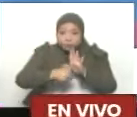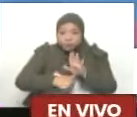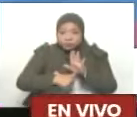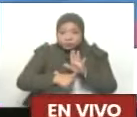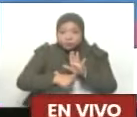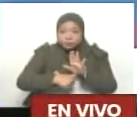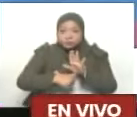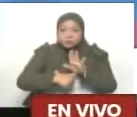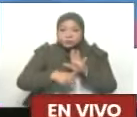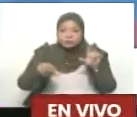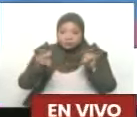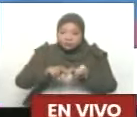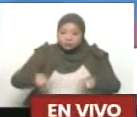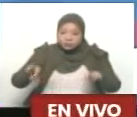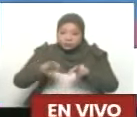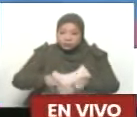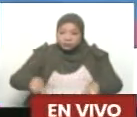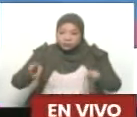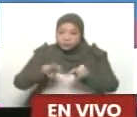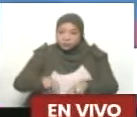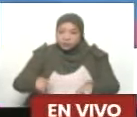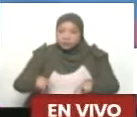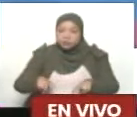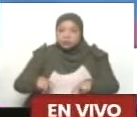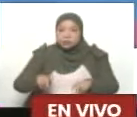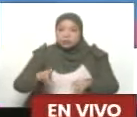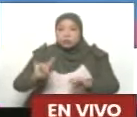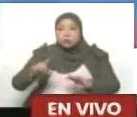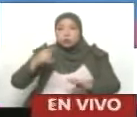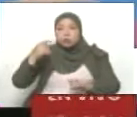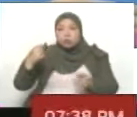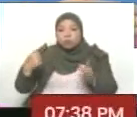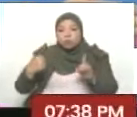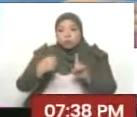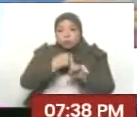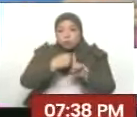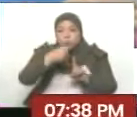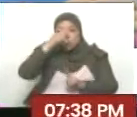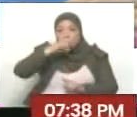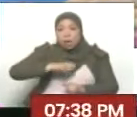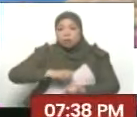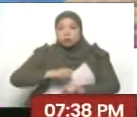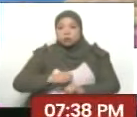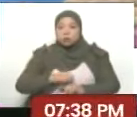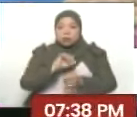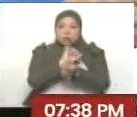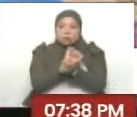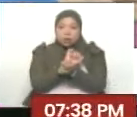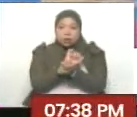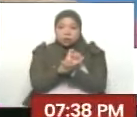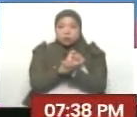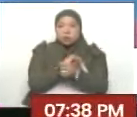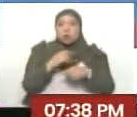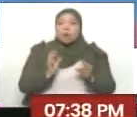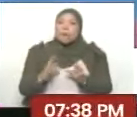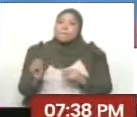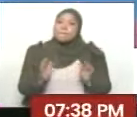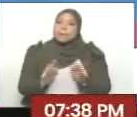juntos fuimos haciendo esta investigación. Y se dieron los primeros golpes hace un año, marzo sería, marzo,